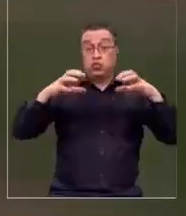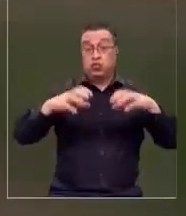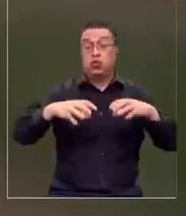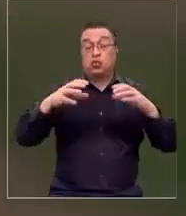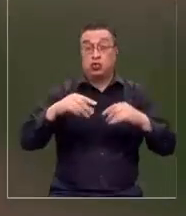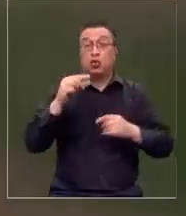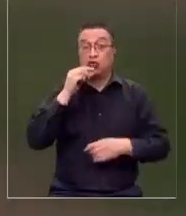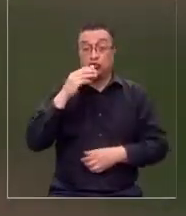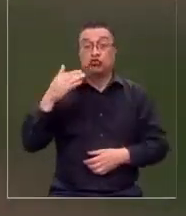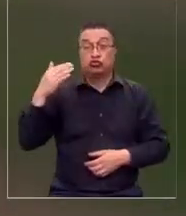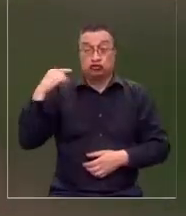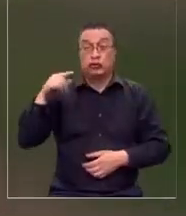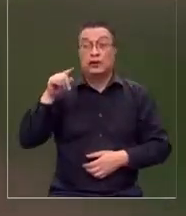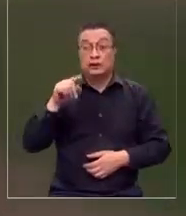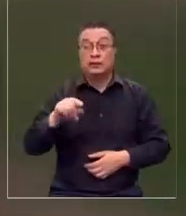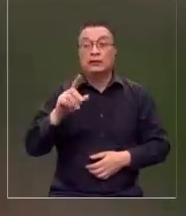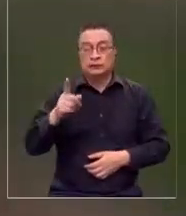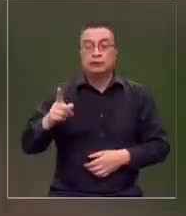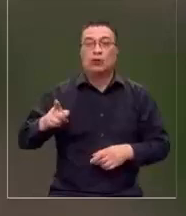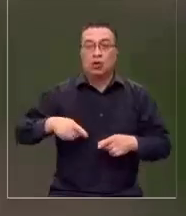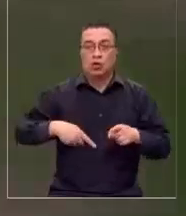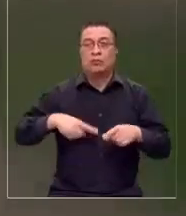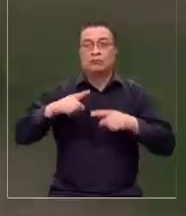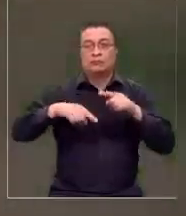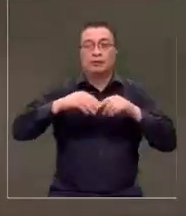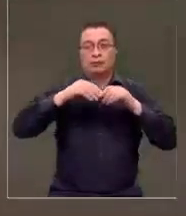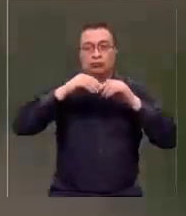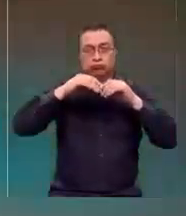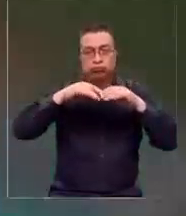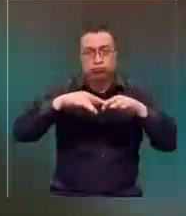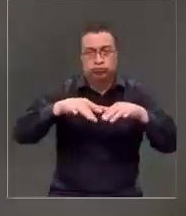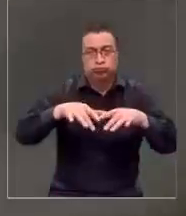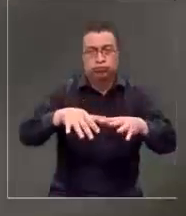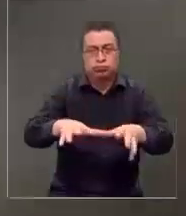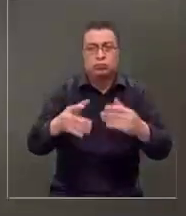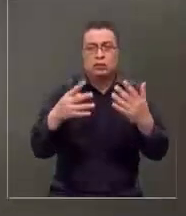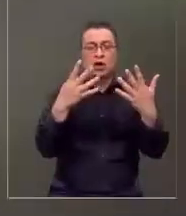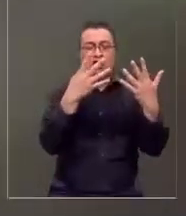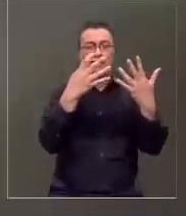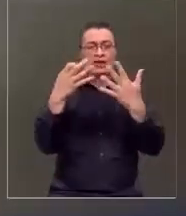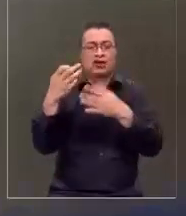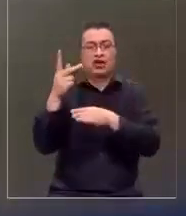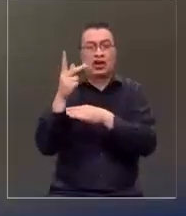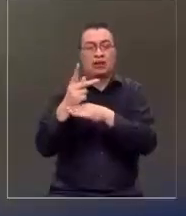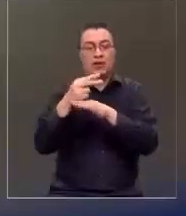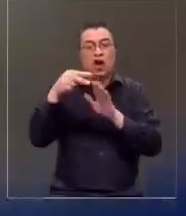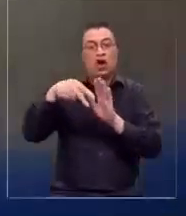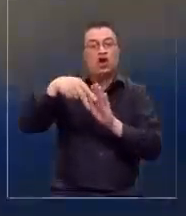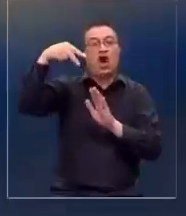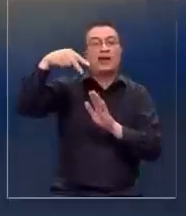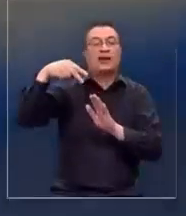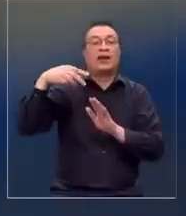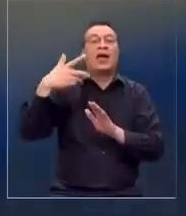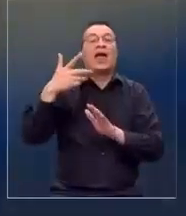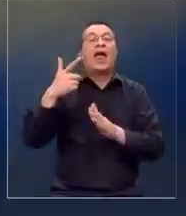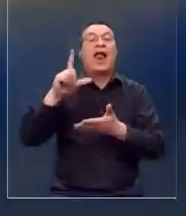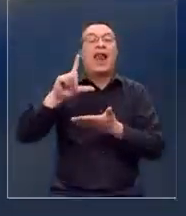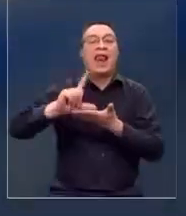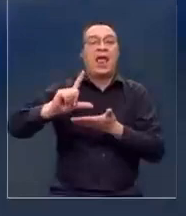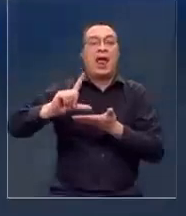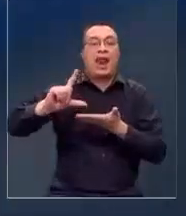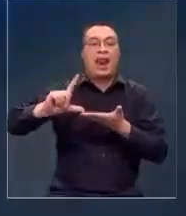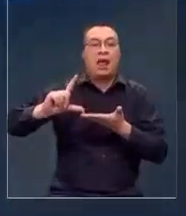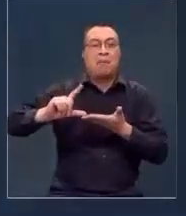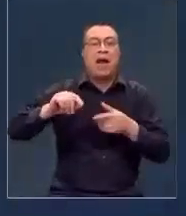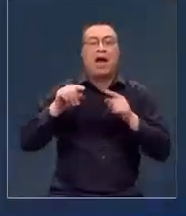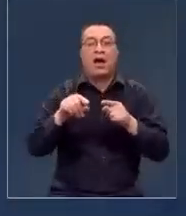registrando en los últimos días y que podrían ser causa del deslizamiento ocurrido a unos 900 kilómetros al norte de Lima. Las autoridades convocaron